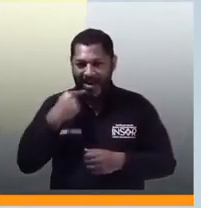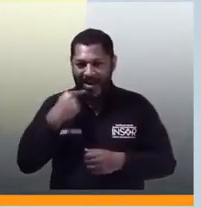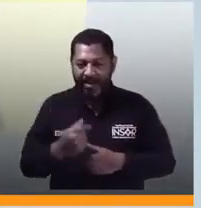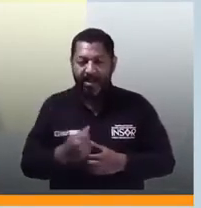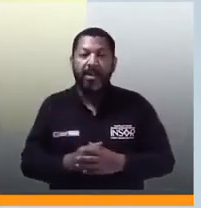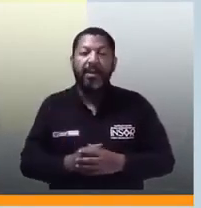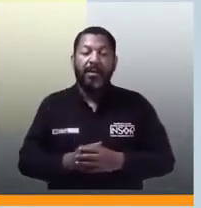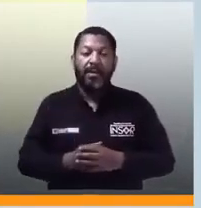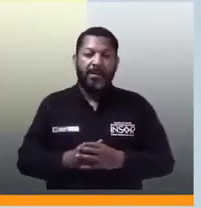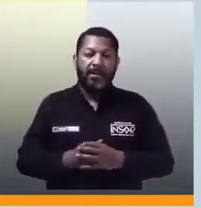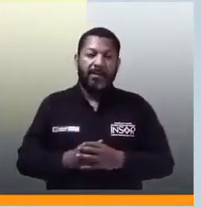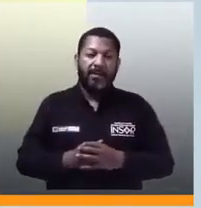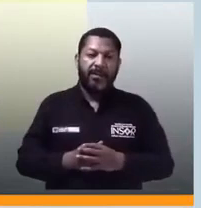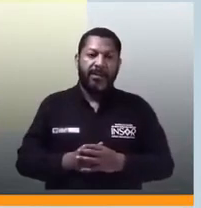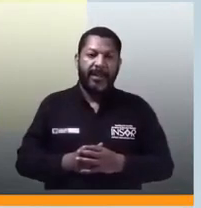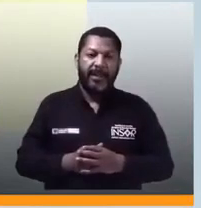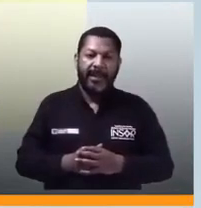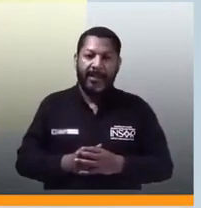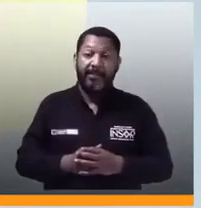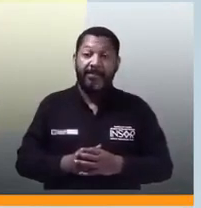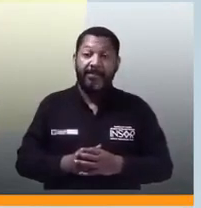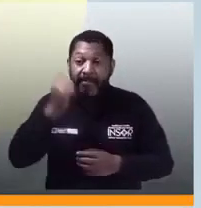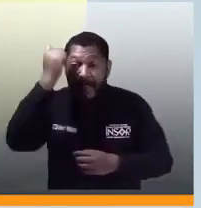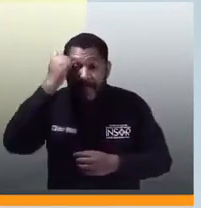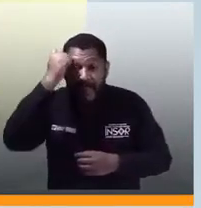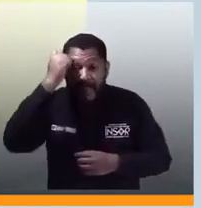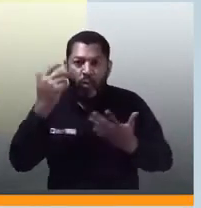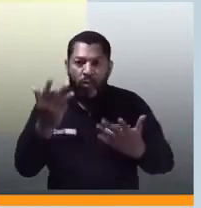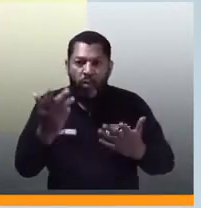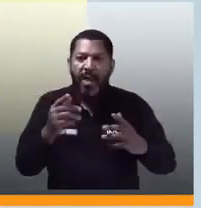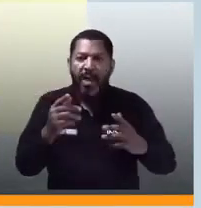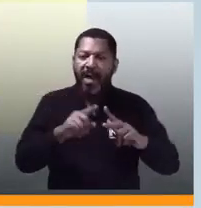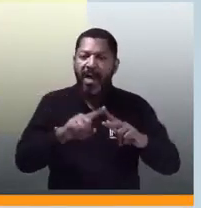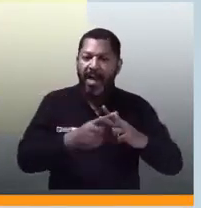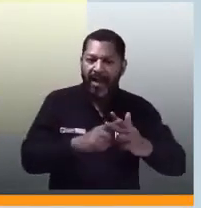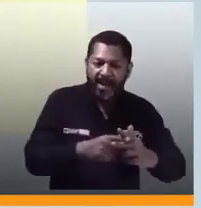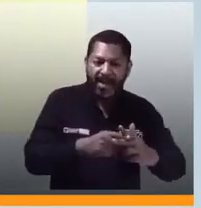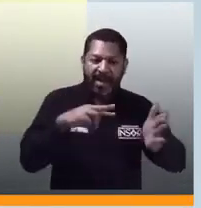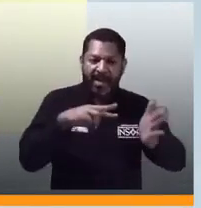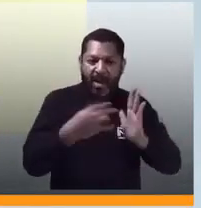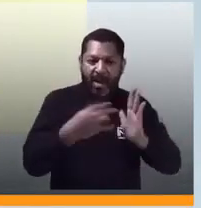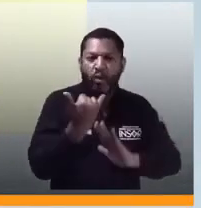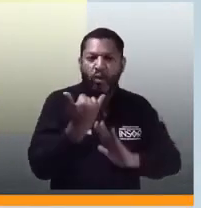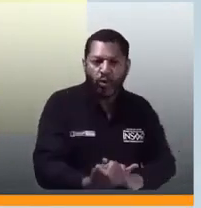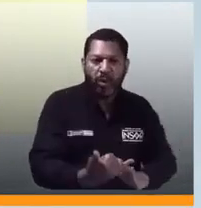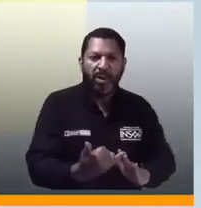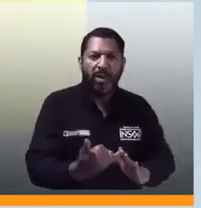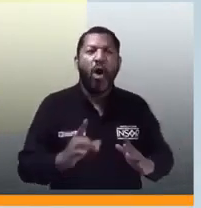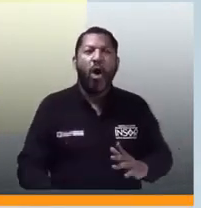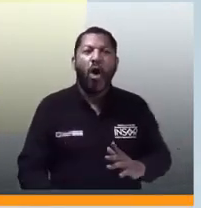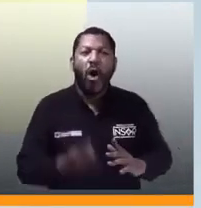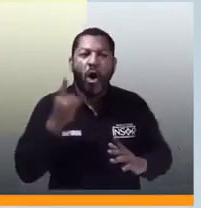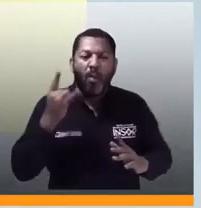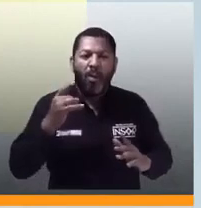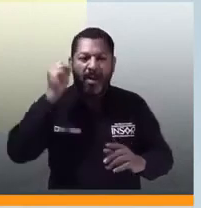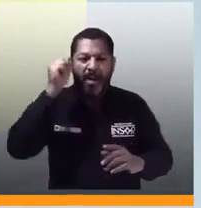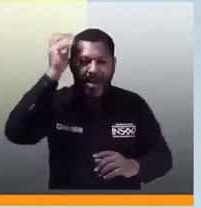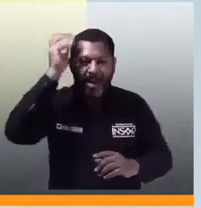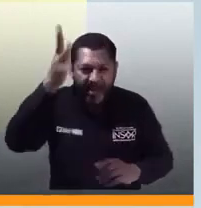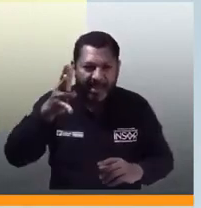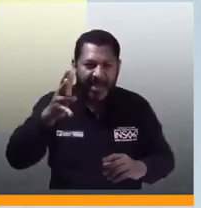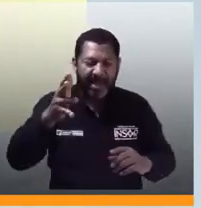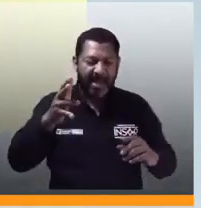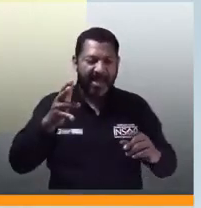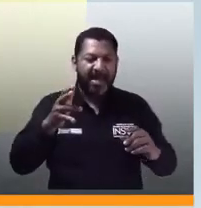esta gran cantidad de herramientas tecnológicas, de tener que saber de didáctica, de pedagogía, de